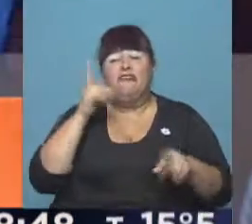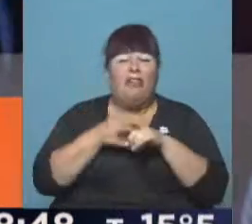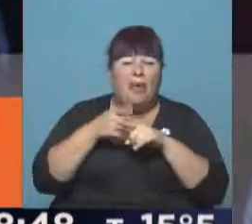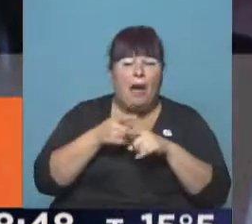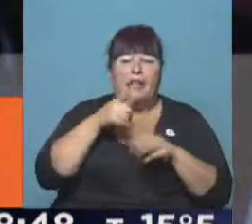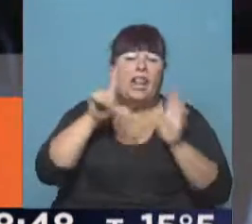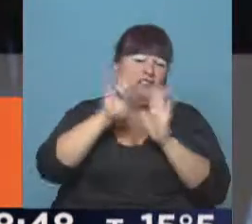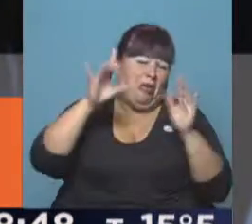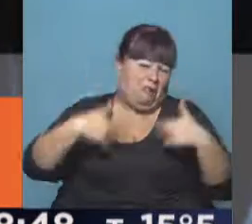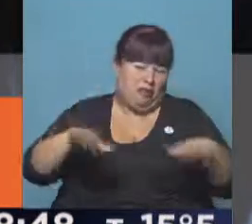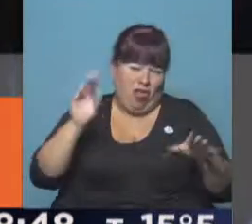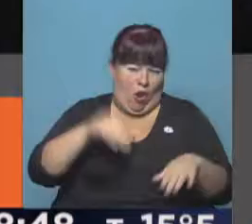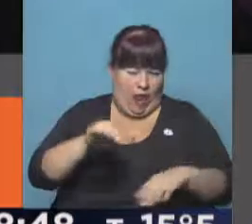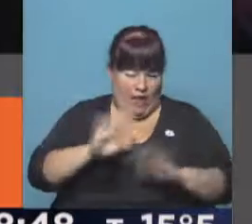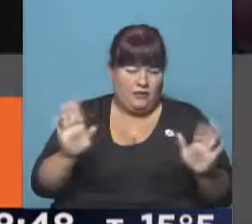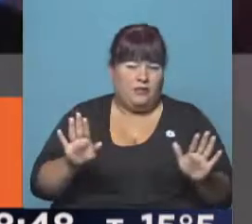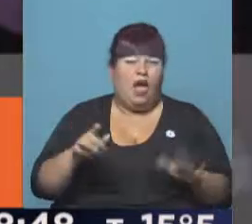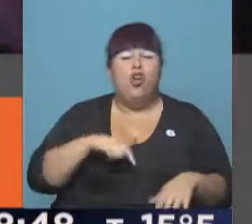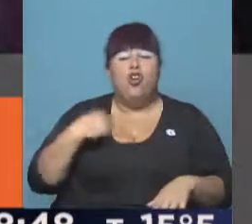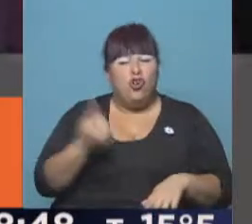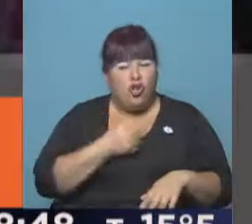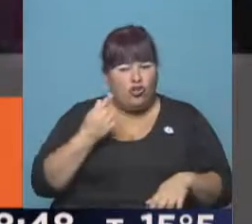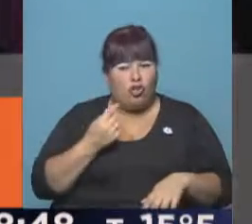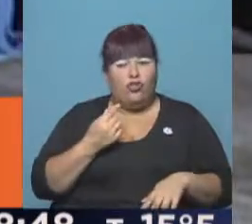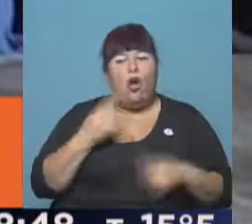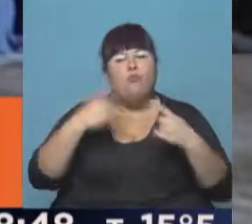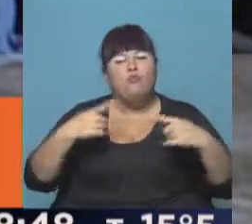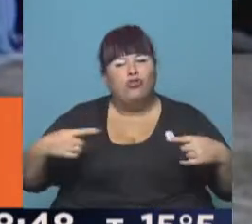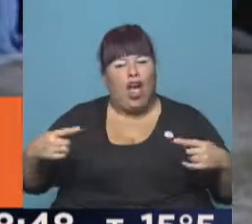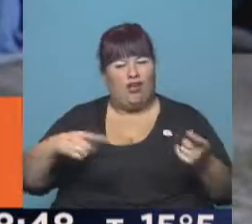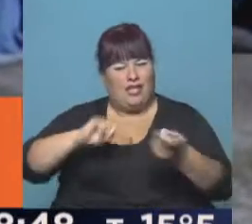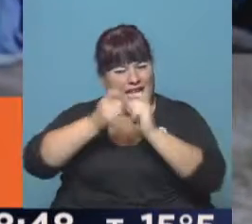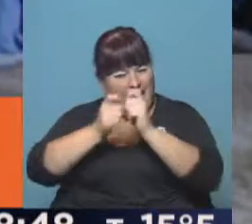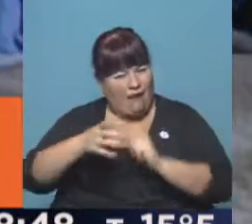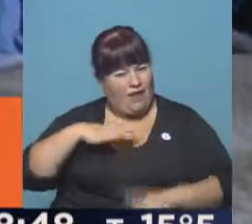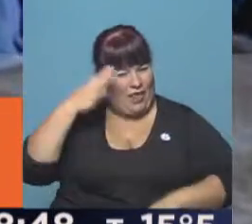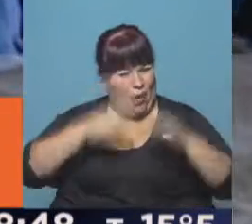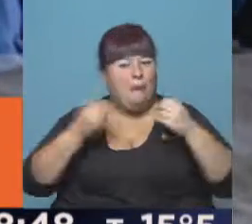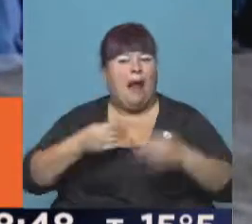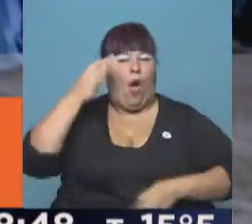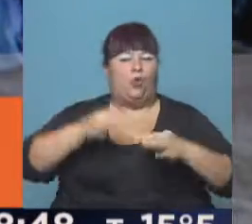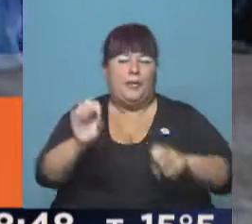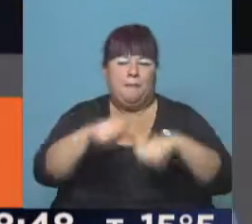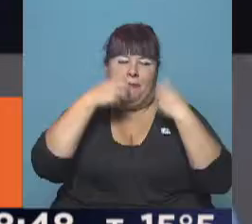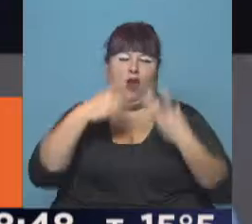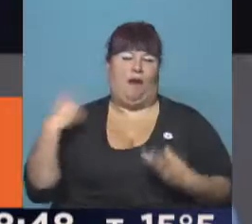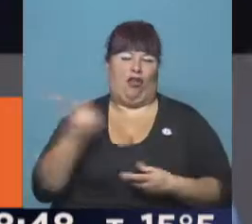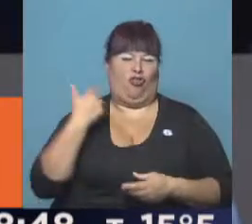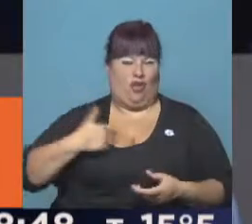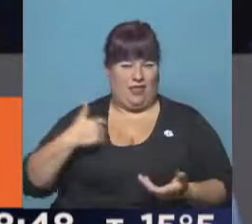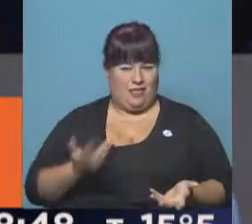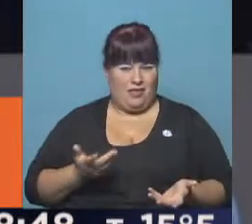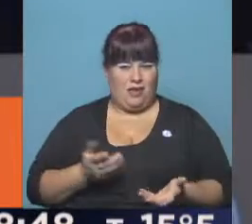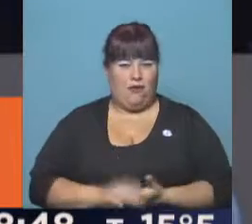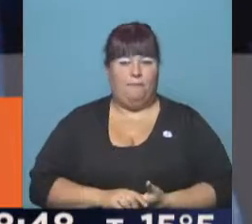constitucional sola no alcanzaría nosotros hay muchas cosas que reformar en la justicia para que la justicia mejore para todos los argentinos